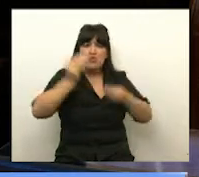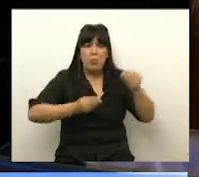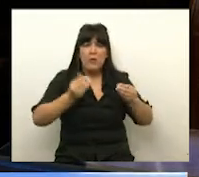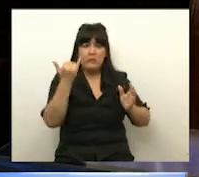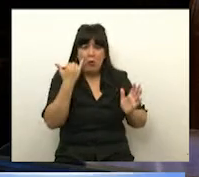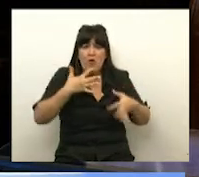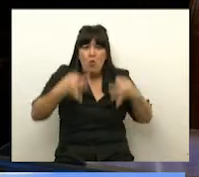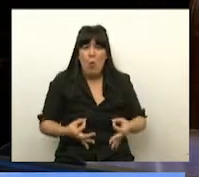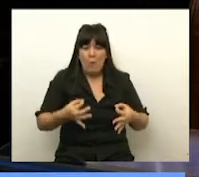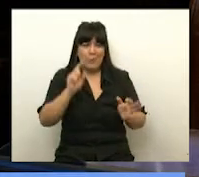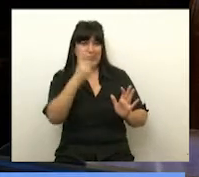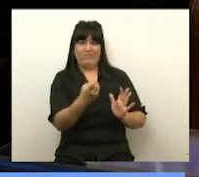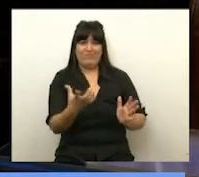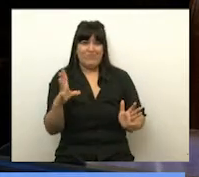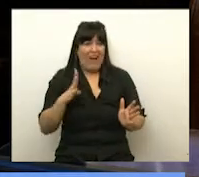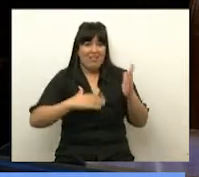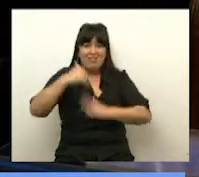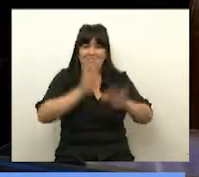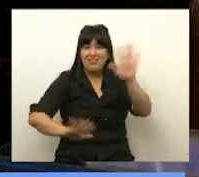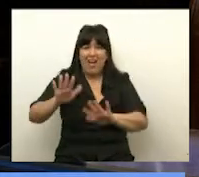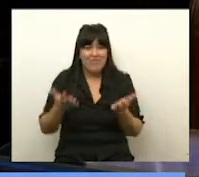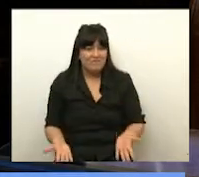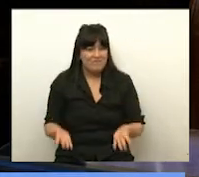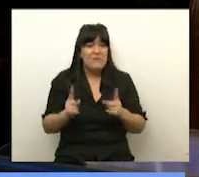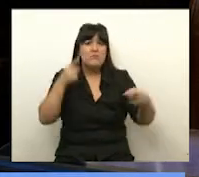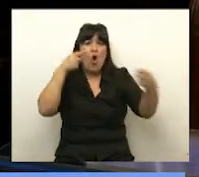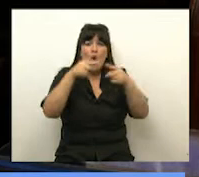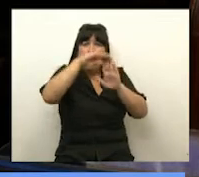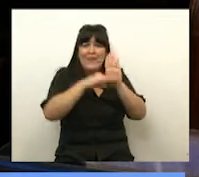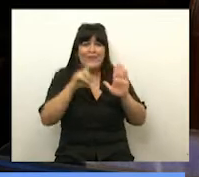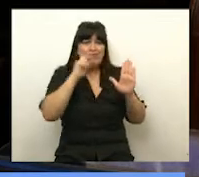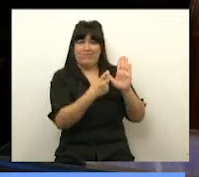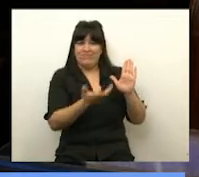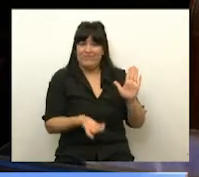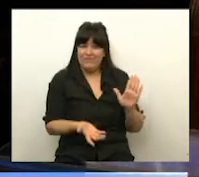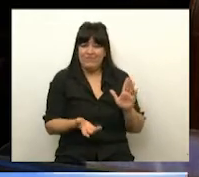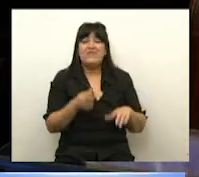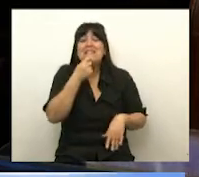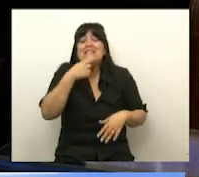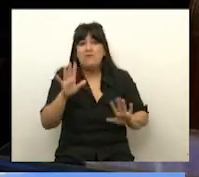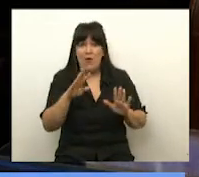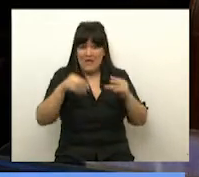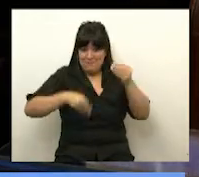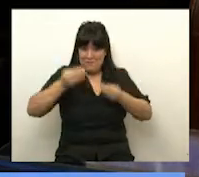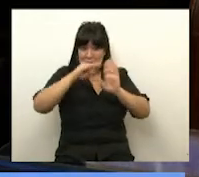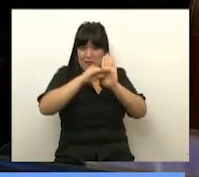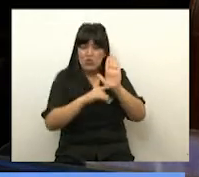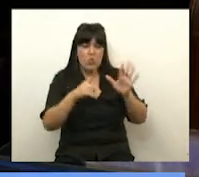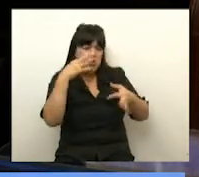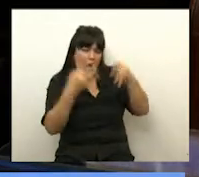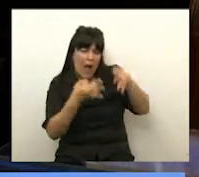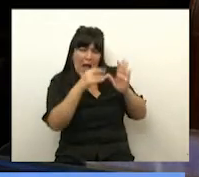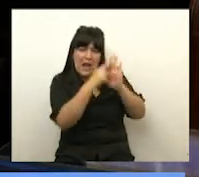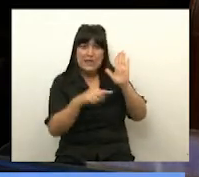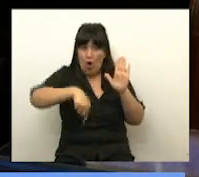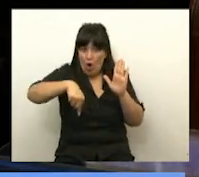ninguno de estos objetivos que nos hemos planteado. Si nosotros tenemos que analizar este presupuesto que estamos tratando en el